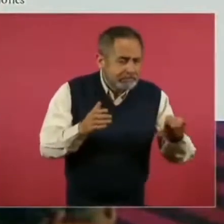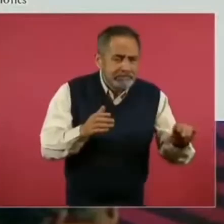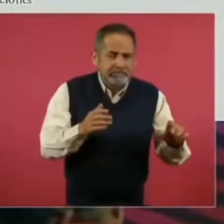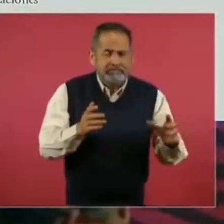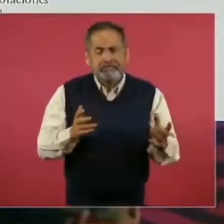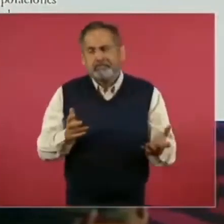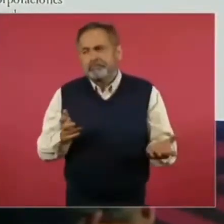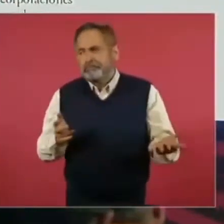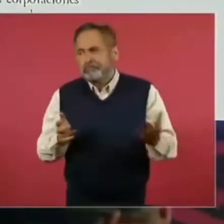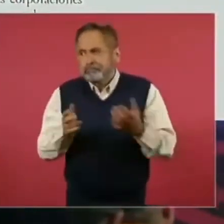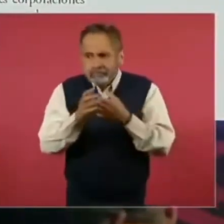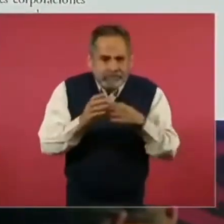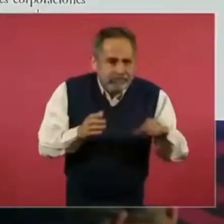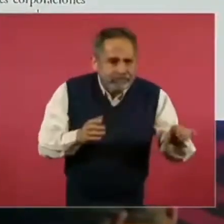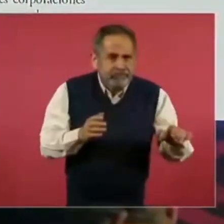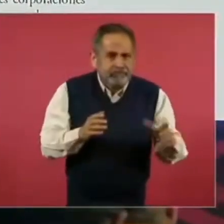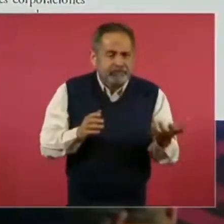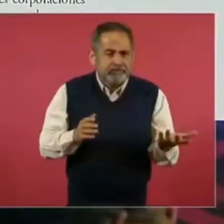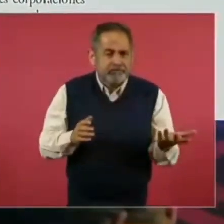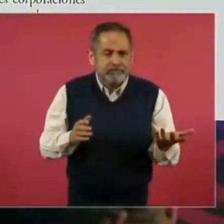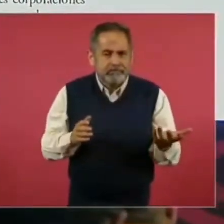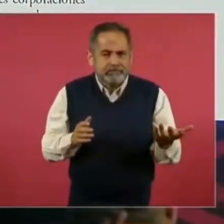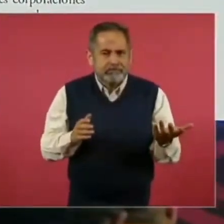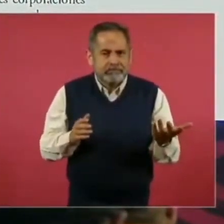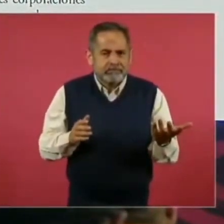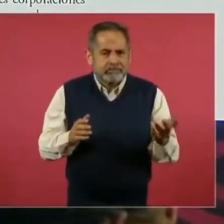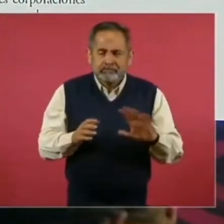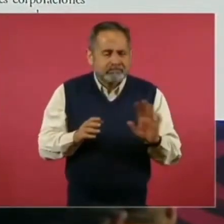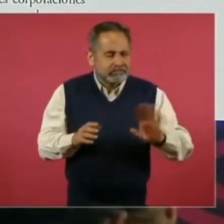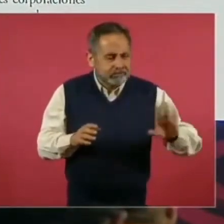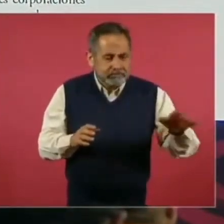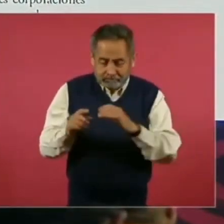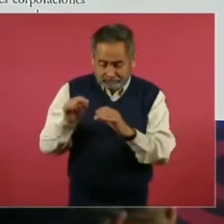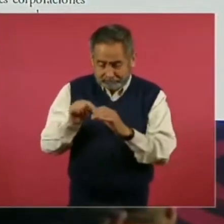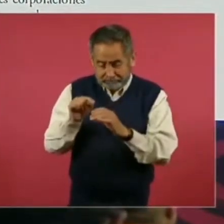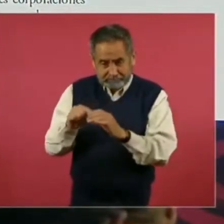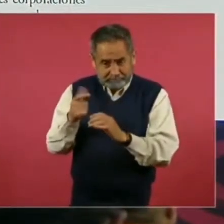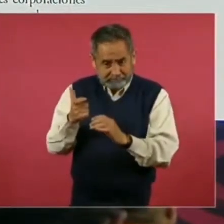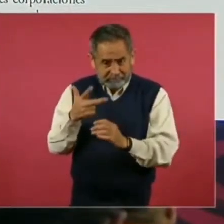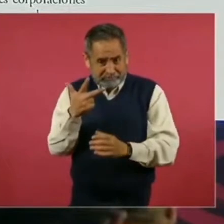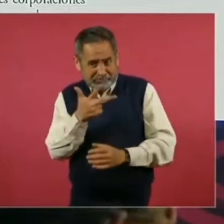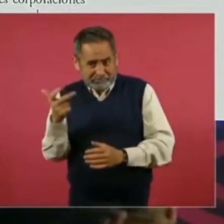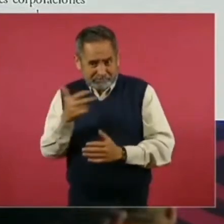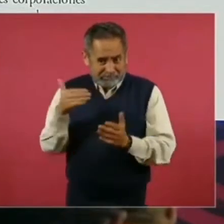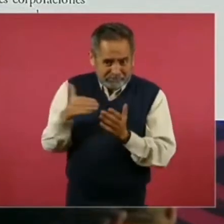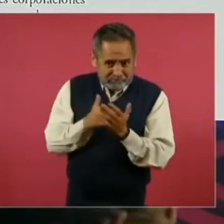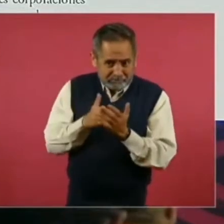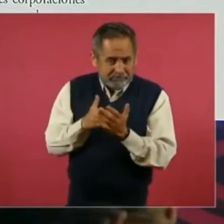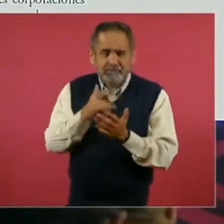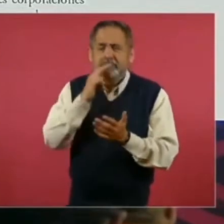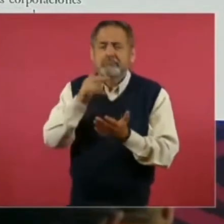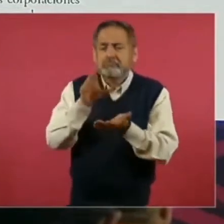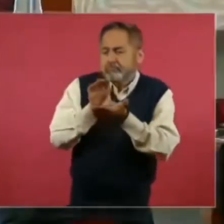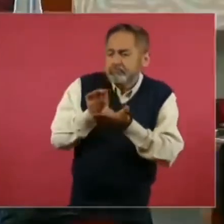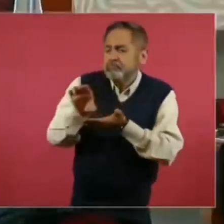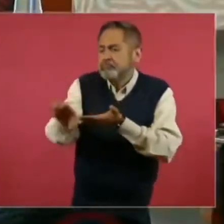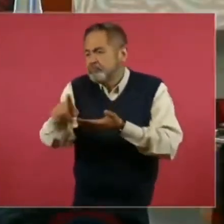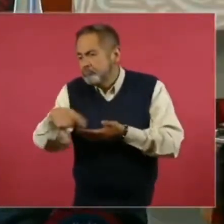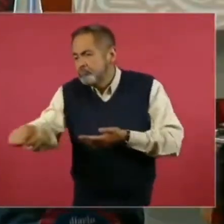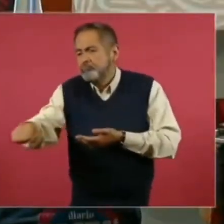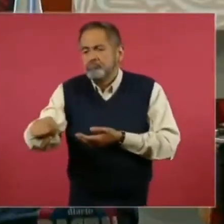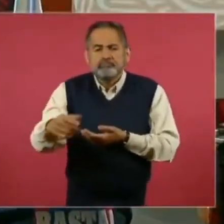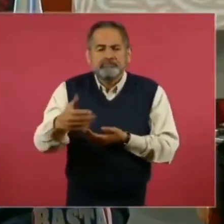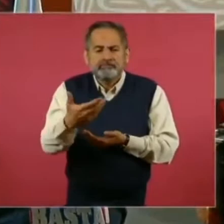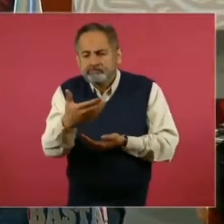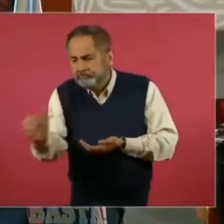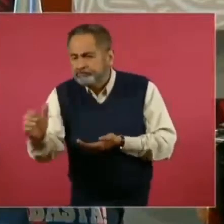millones de pesos, hubiese alcanzado para impulsar actividades productivas, crear